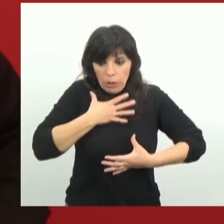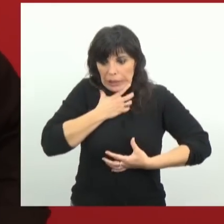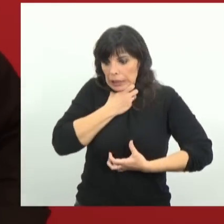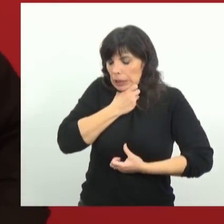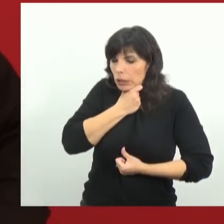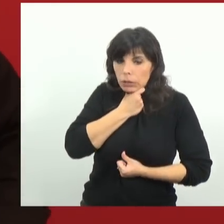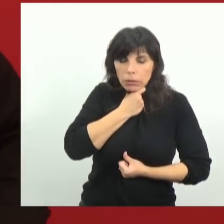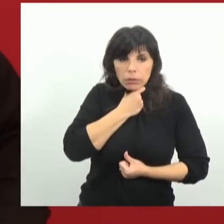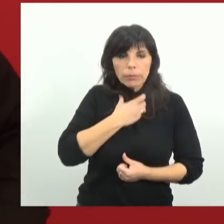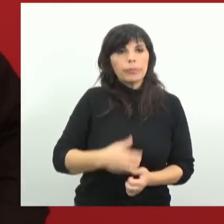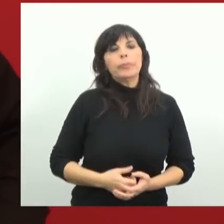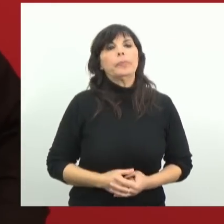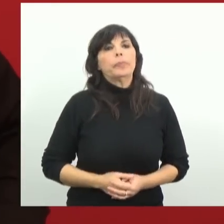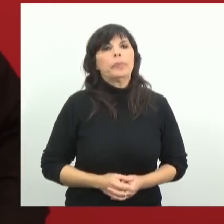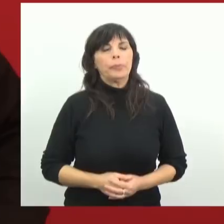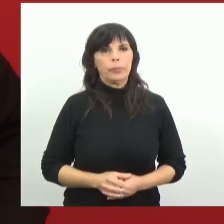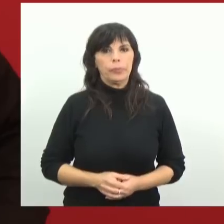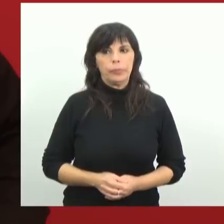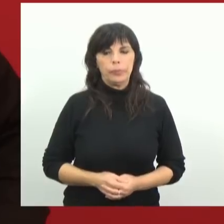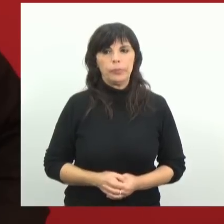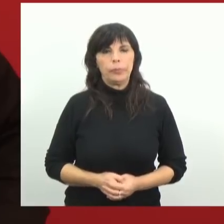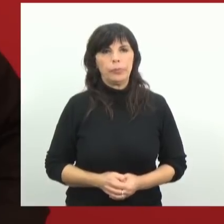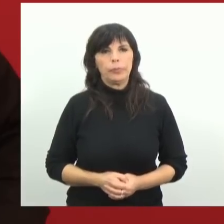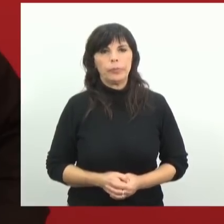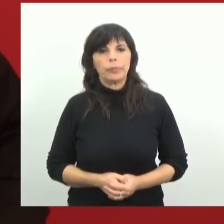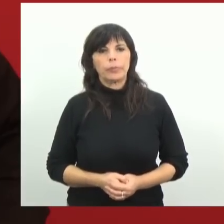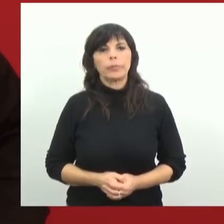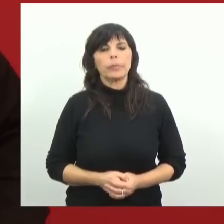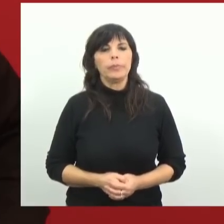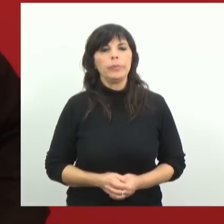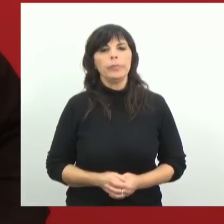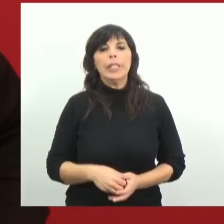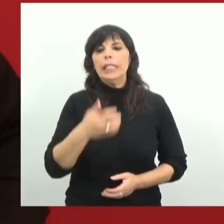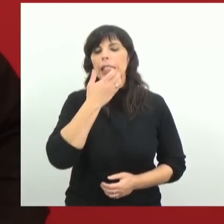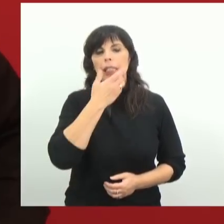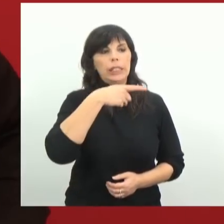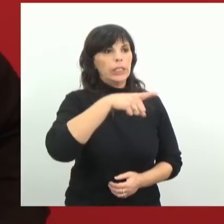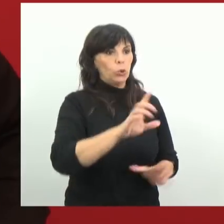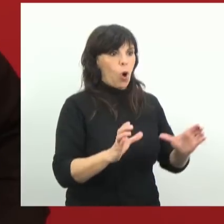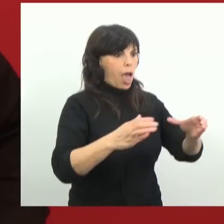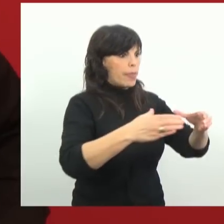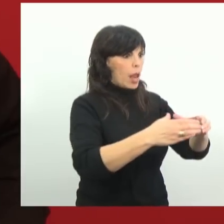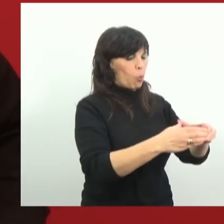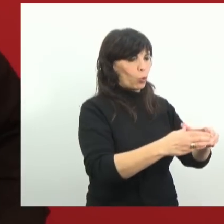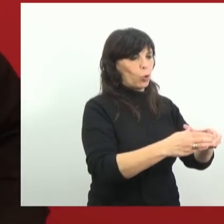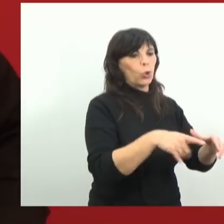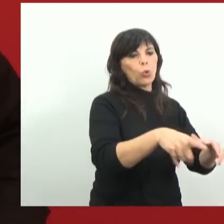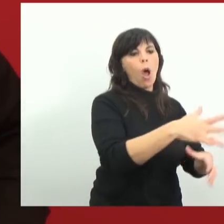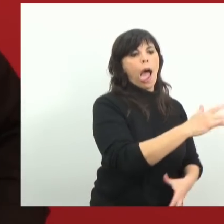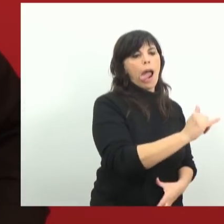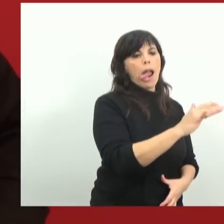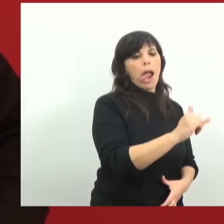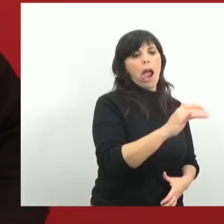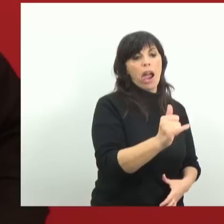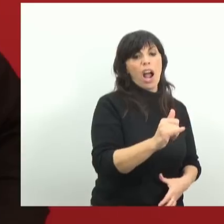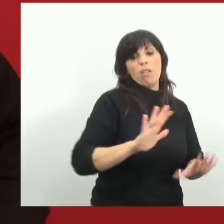Si tienes, vamos a decir, entre comillas, todo lo de este mundo, y no tienes